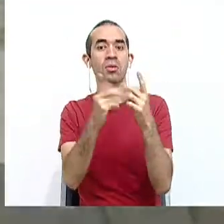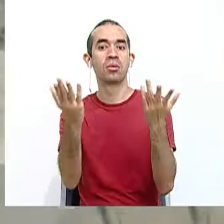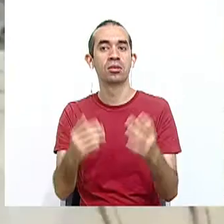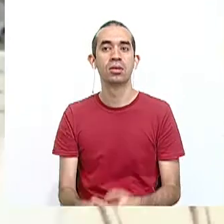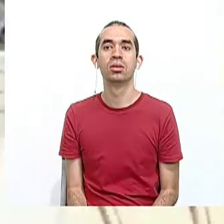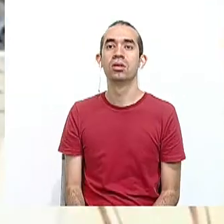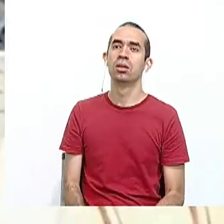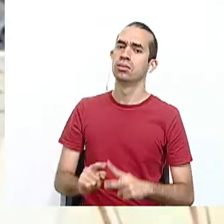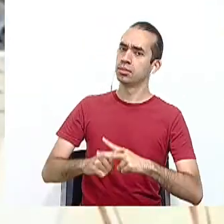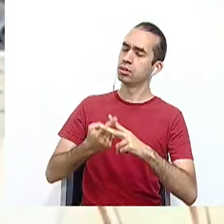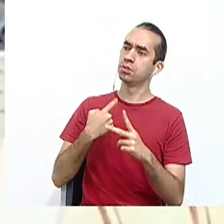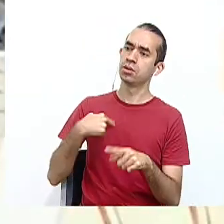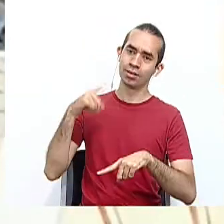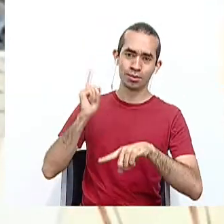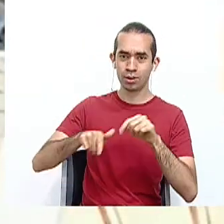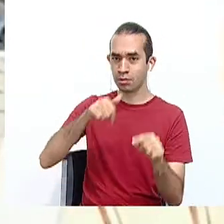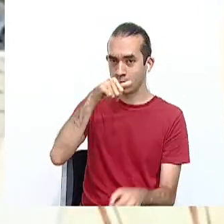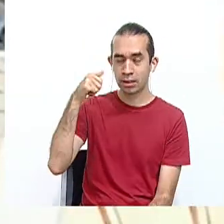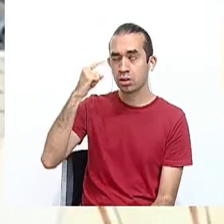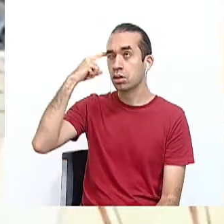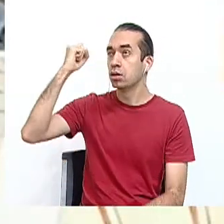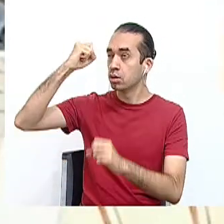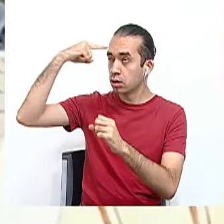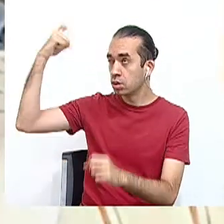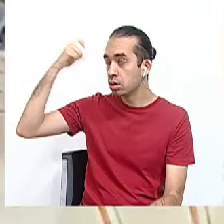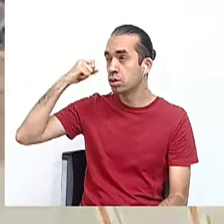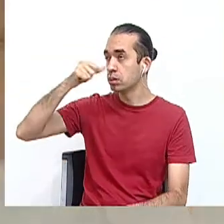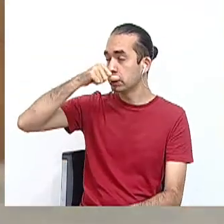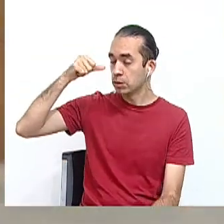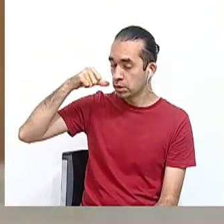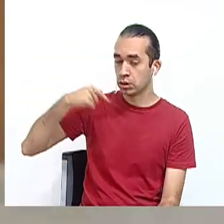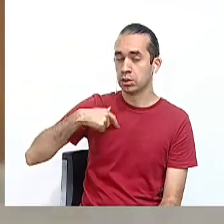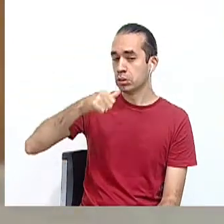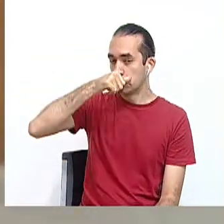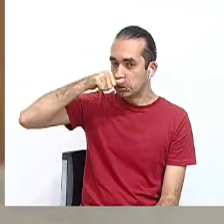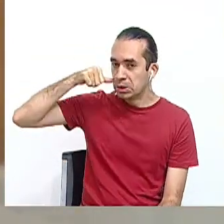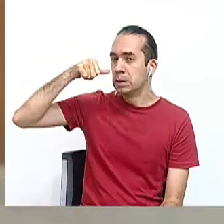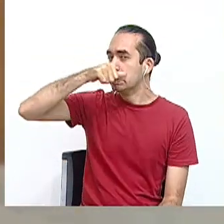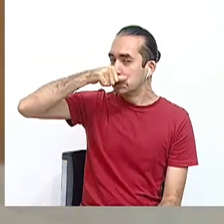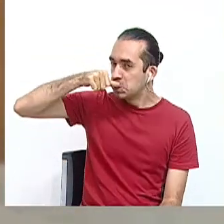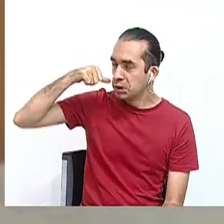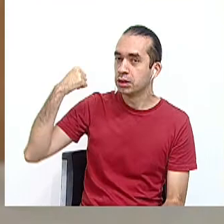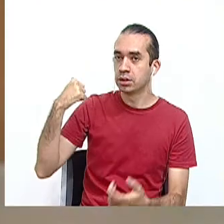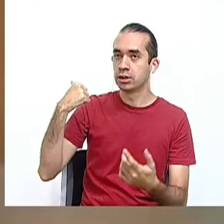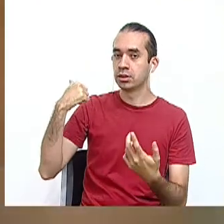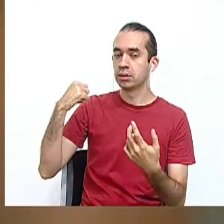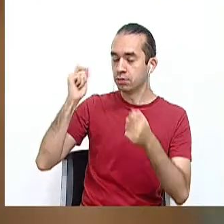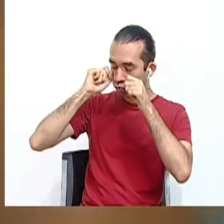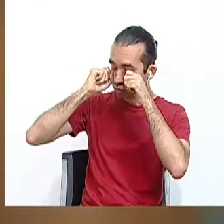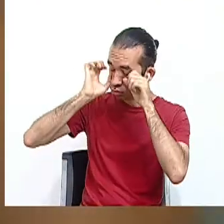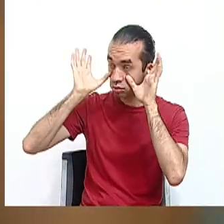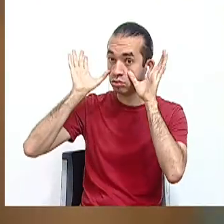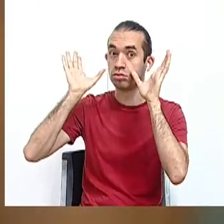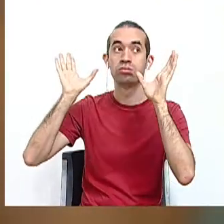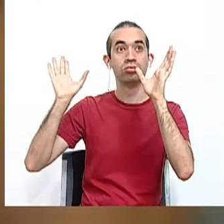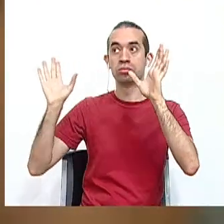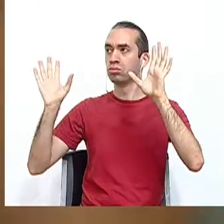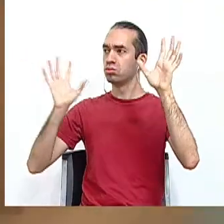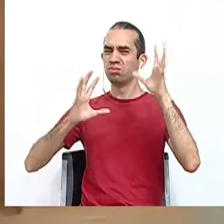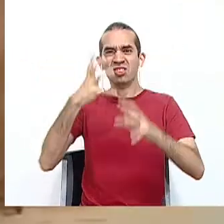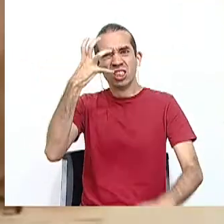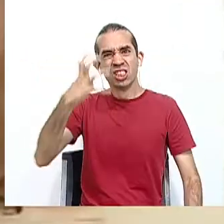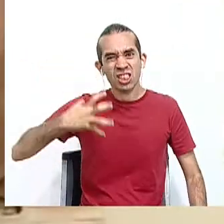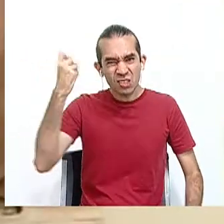principio no podía dormir, solo con droga me soñaba consumiendo, y por lo que me había soñado me despertaba y con